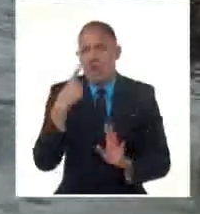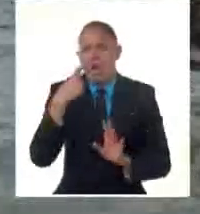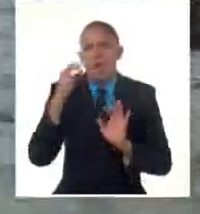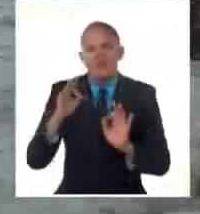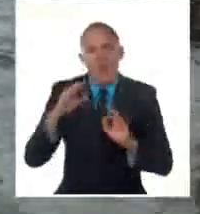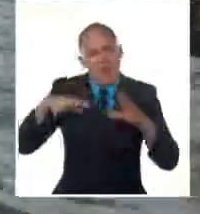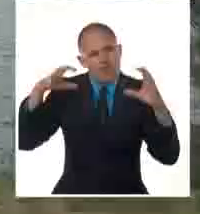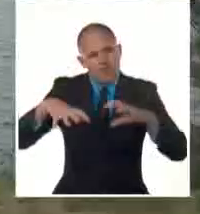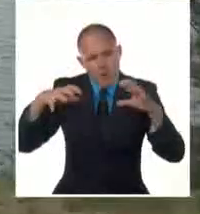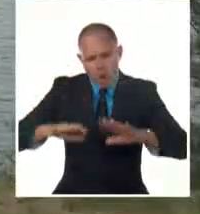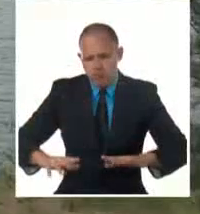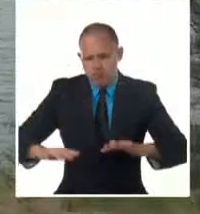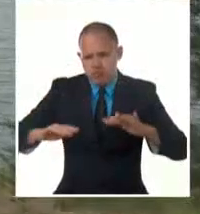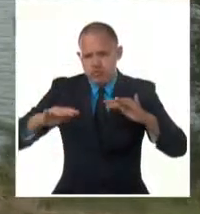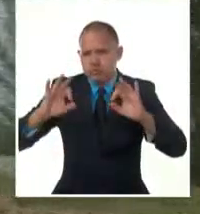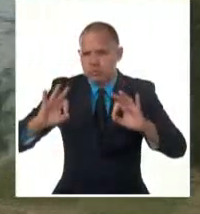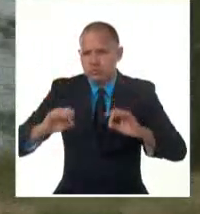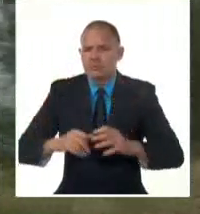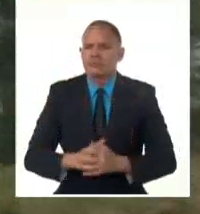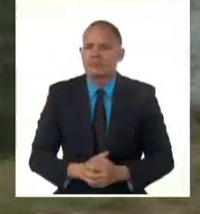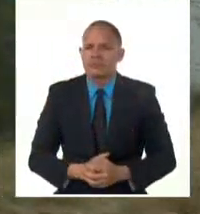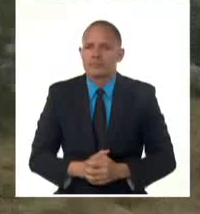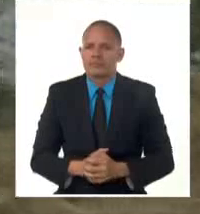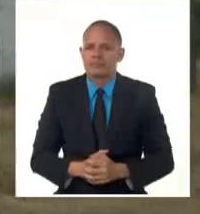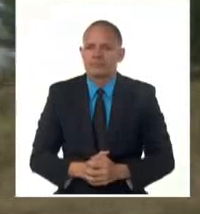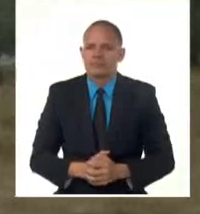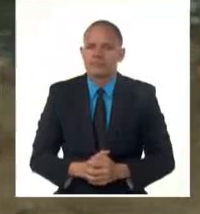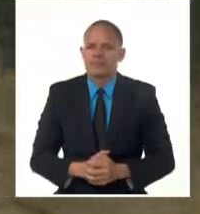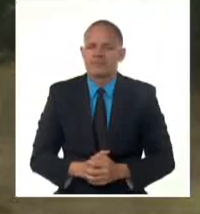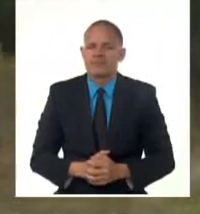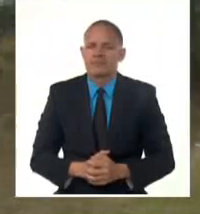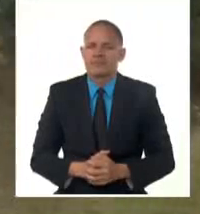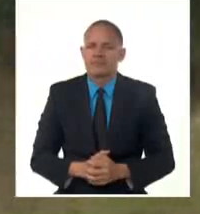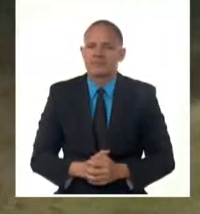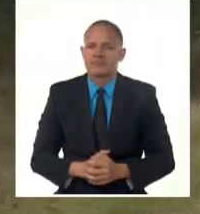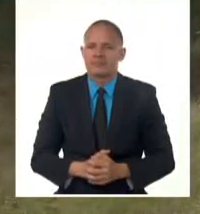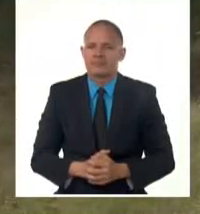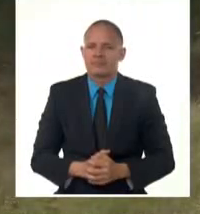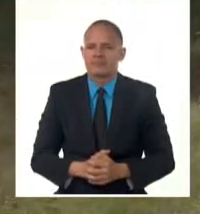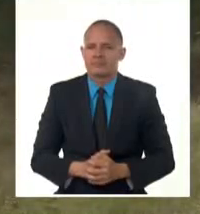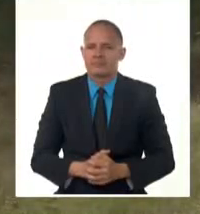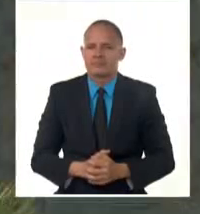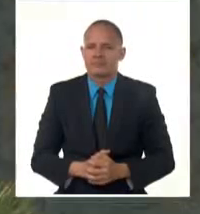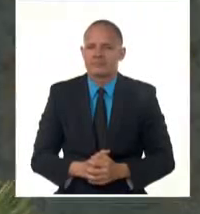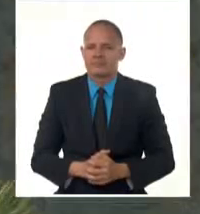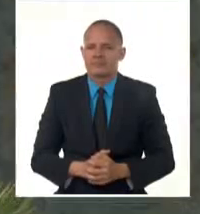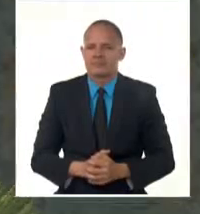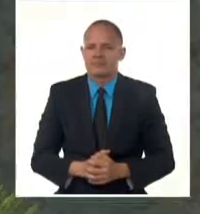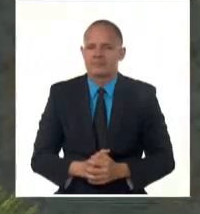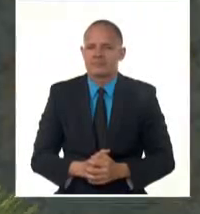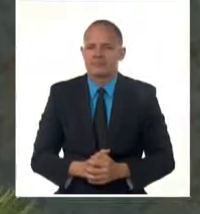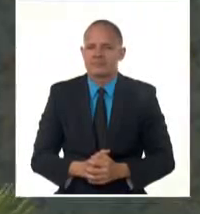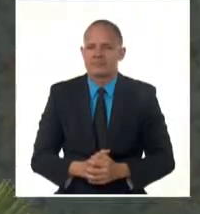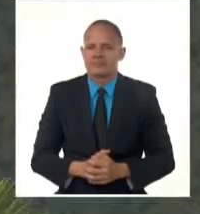cúbicos embalsados. Bernardo Espinosa, Canal Cubano de Noticias.